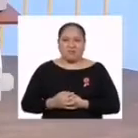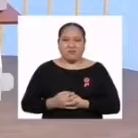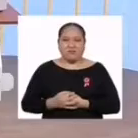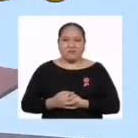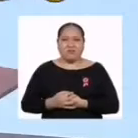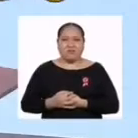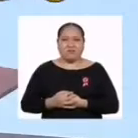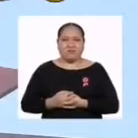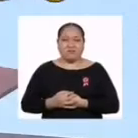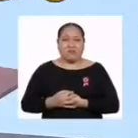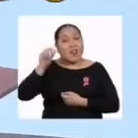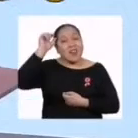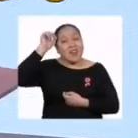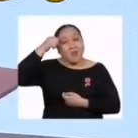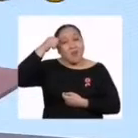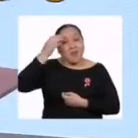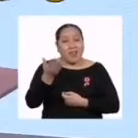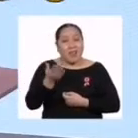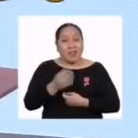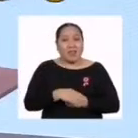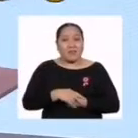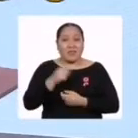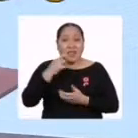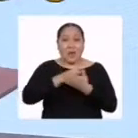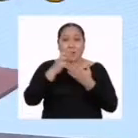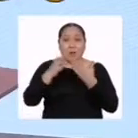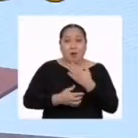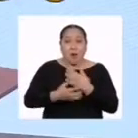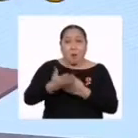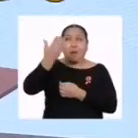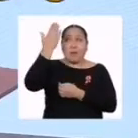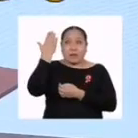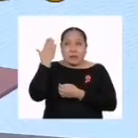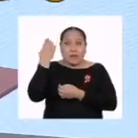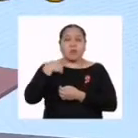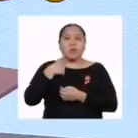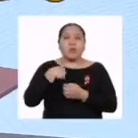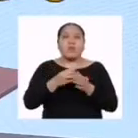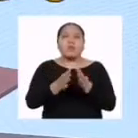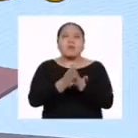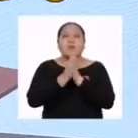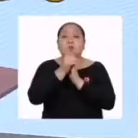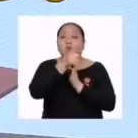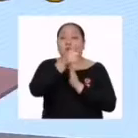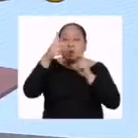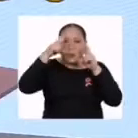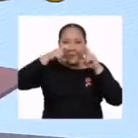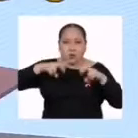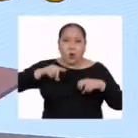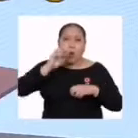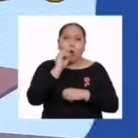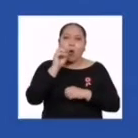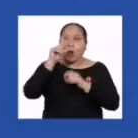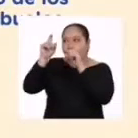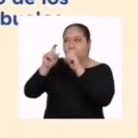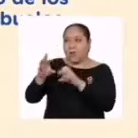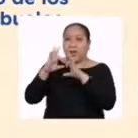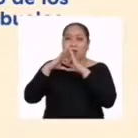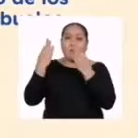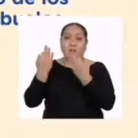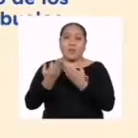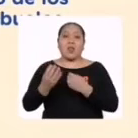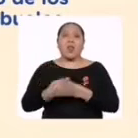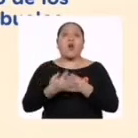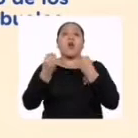Bien, ¿recuerdan que en el programa de la vez pasada les pedí que investigaran o le preguntaran a sus familiares